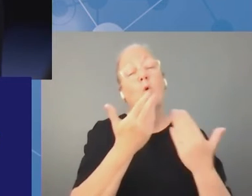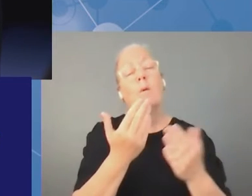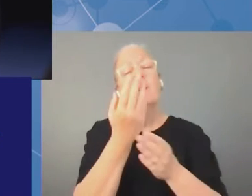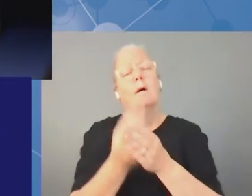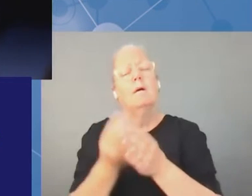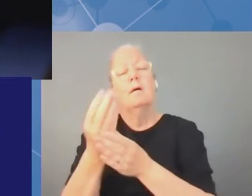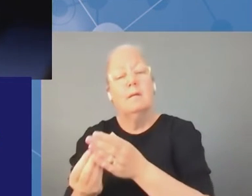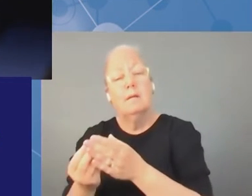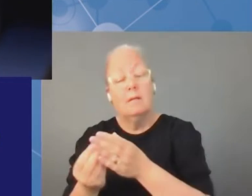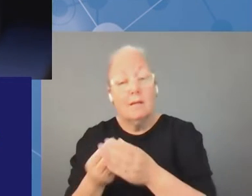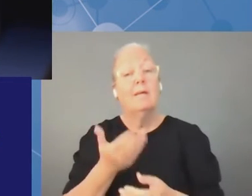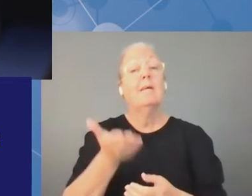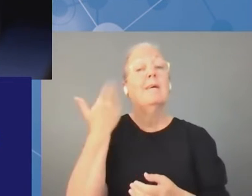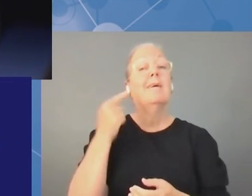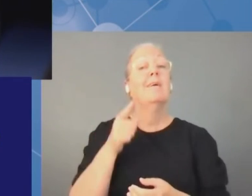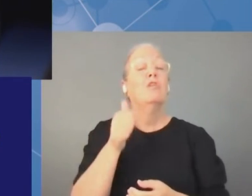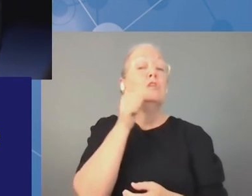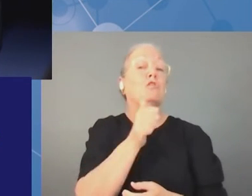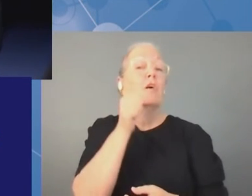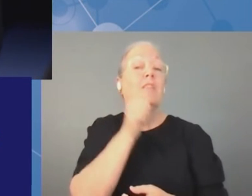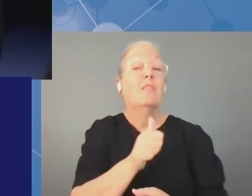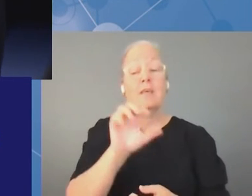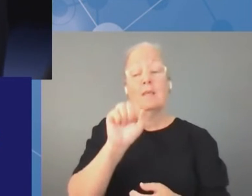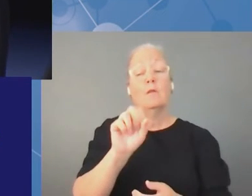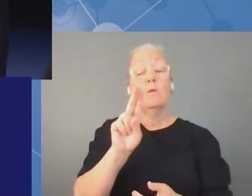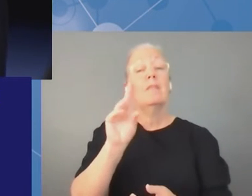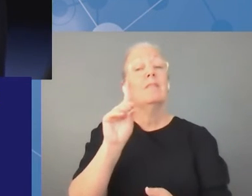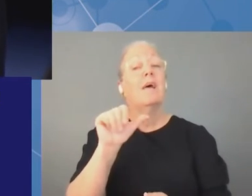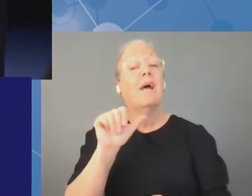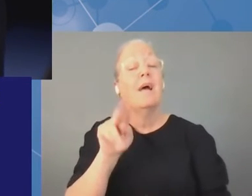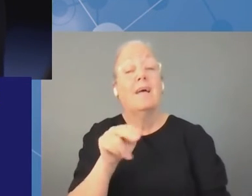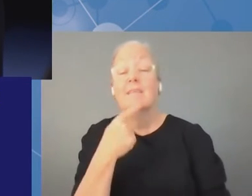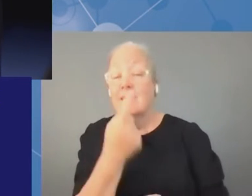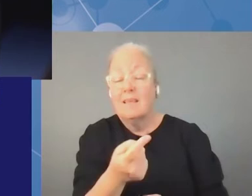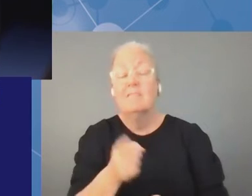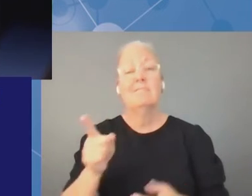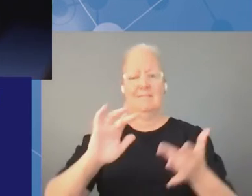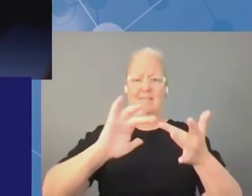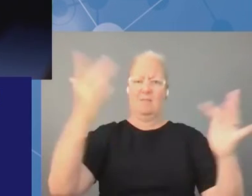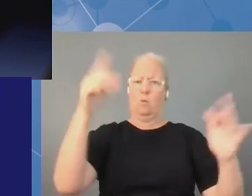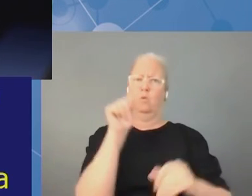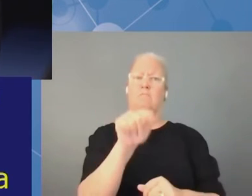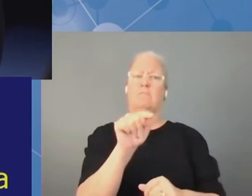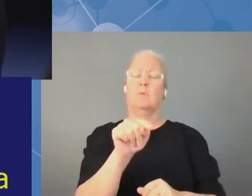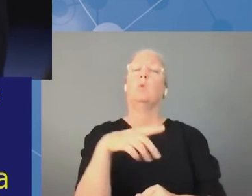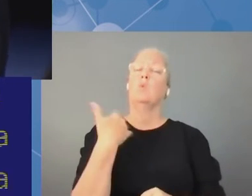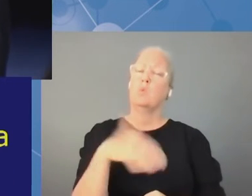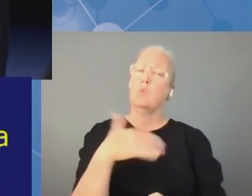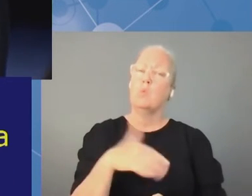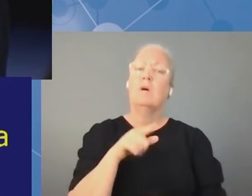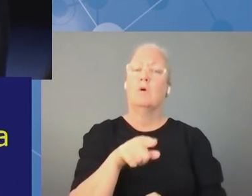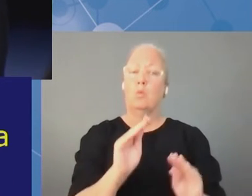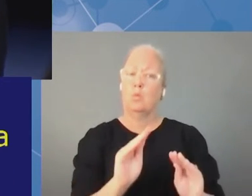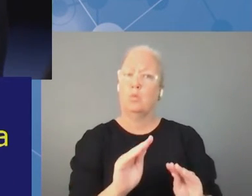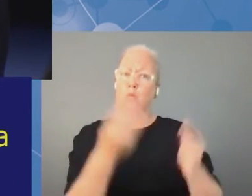Sudán. Internet es una herramienta para los jóvenes, por eso tenemos que pensar en todos los jóvenes